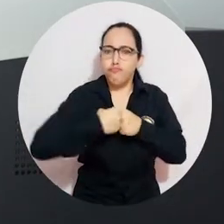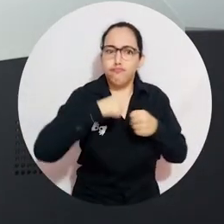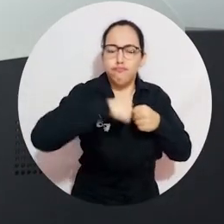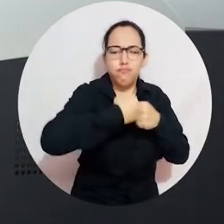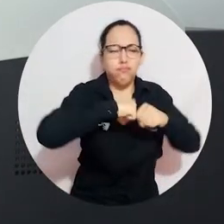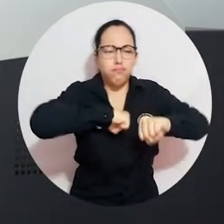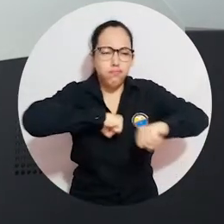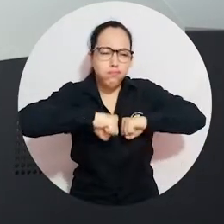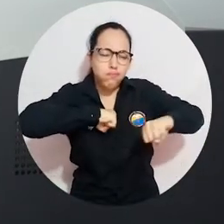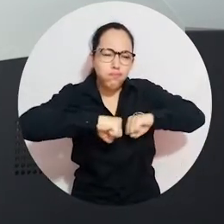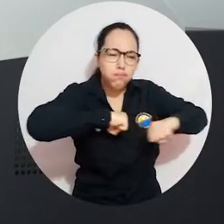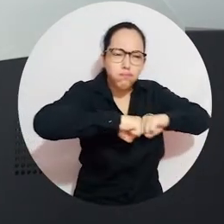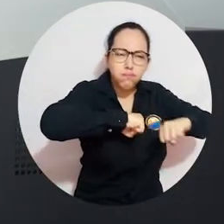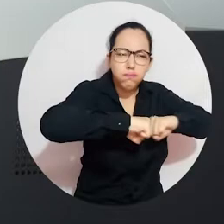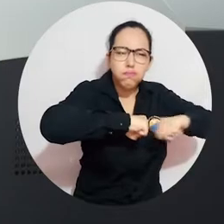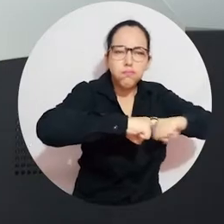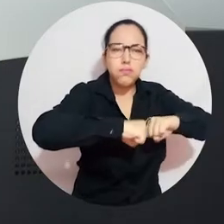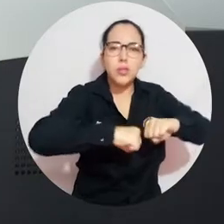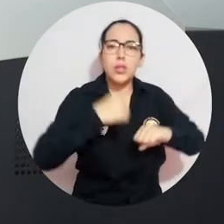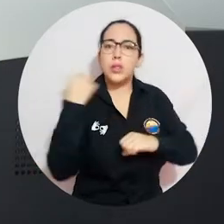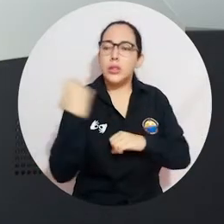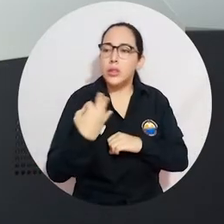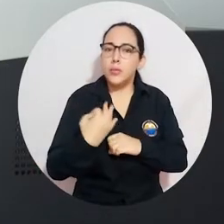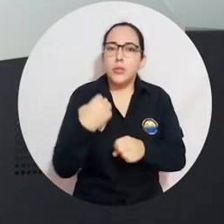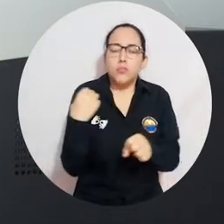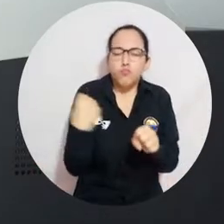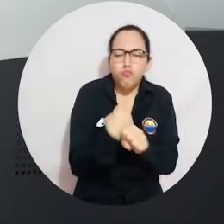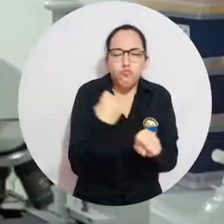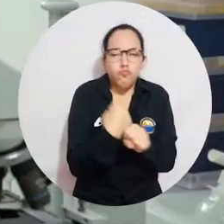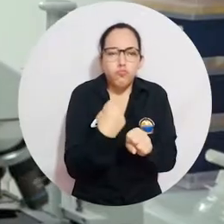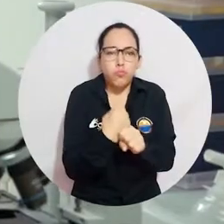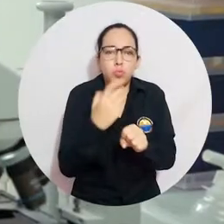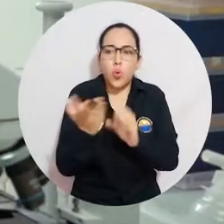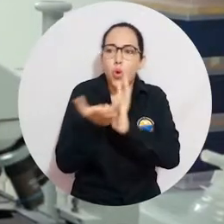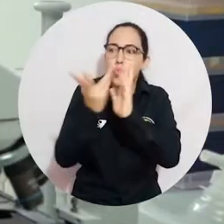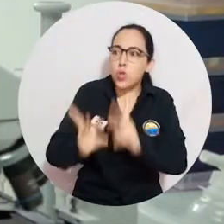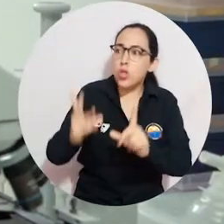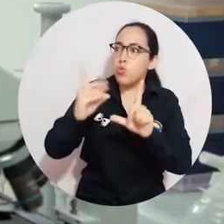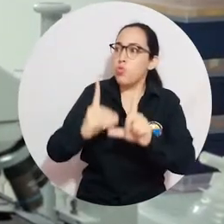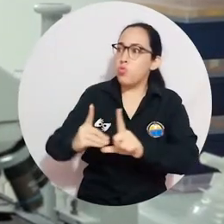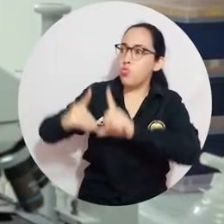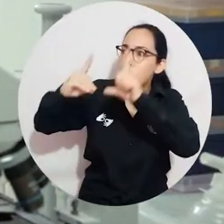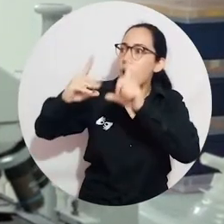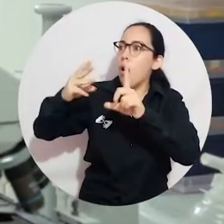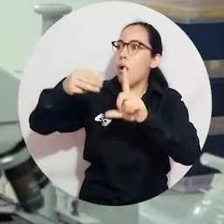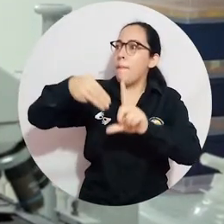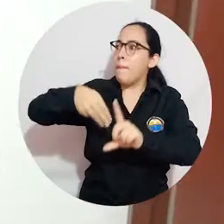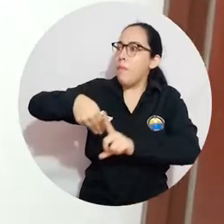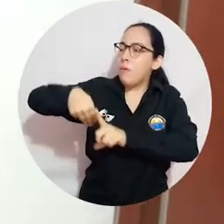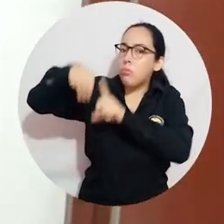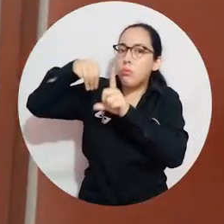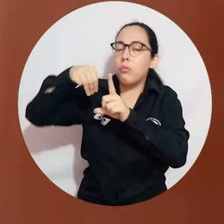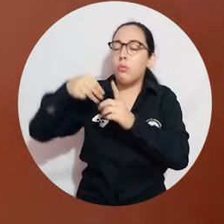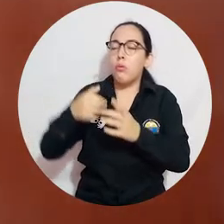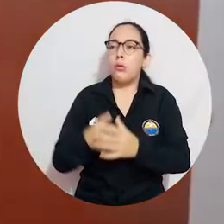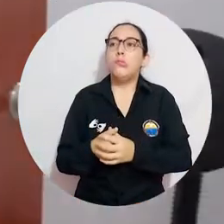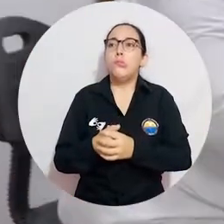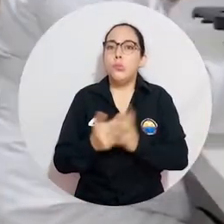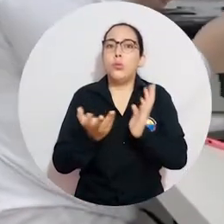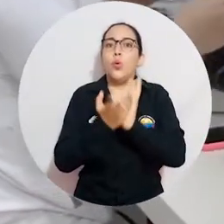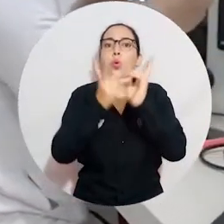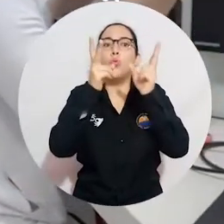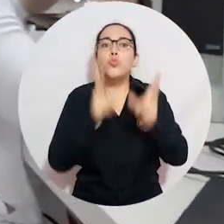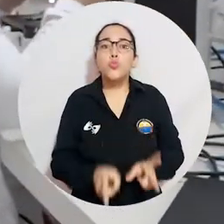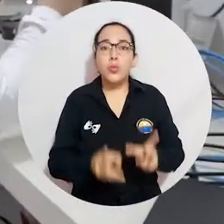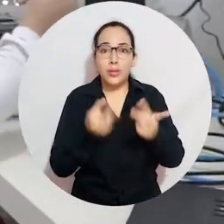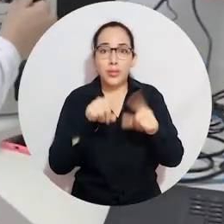han sido colegas que a la par conmigo han estado trabajando, mis estudiantes de doctorado, de magistría y